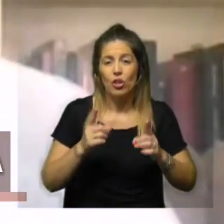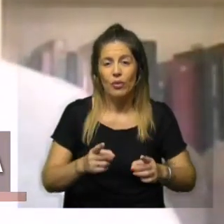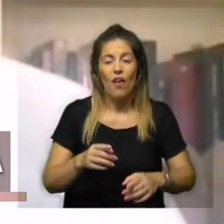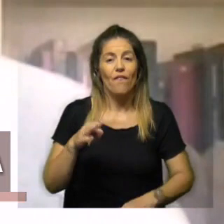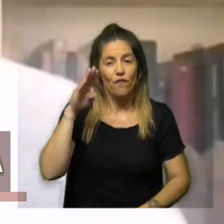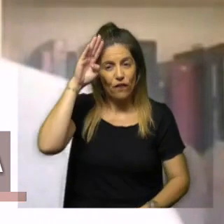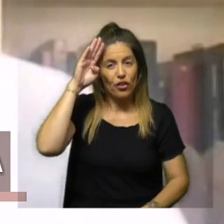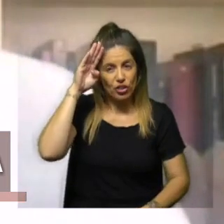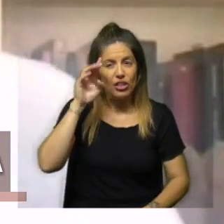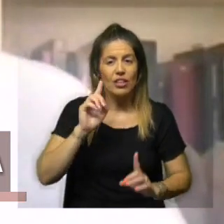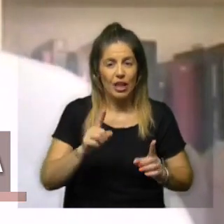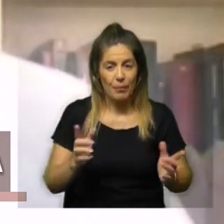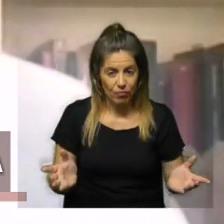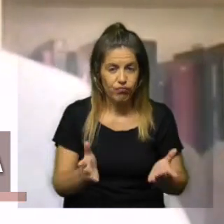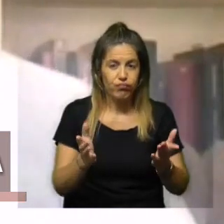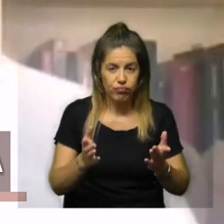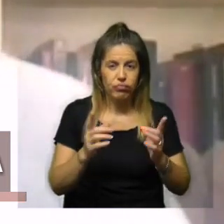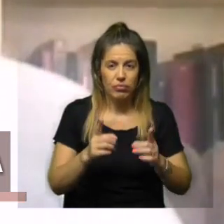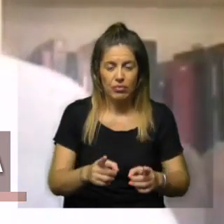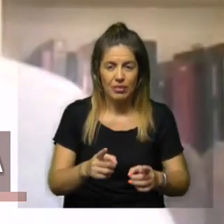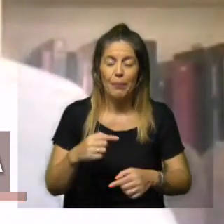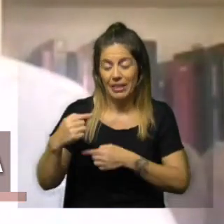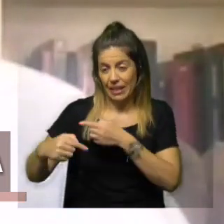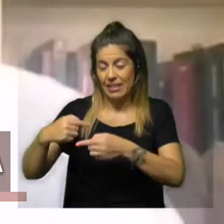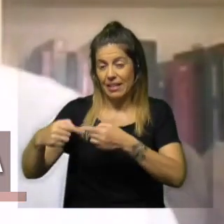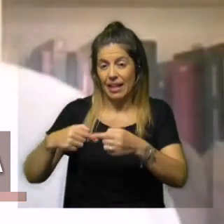retoma el lema Dios, patria y familia, que viene de esa tradición,